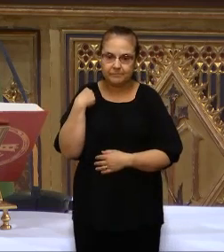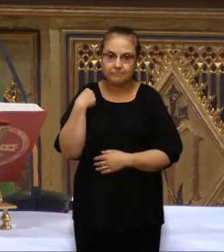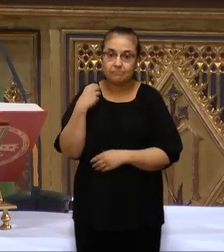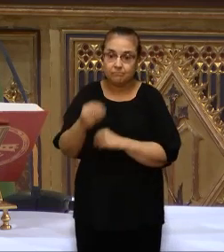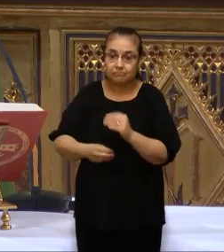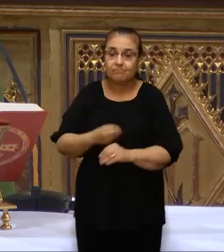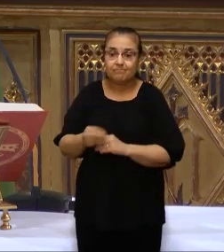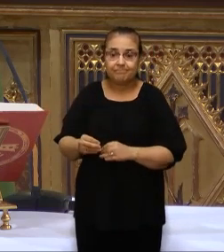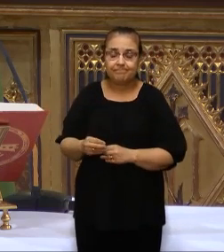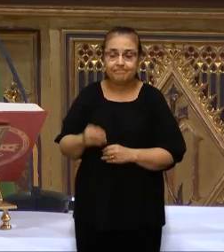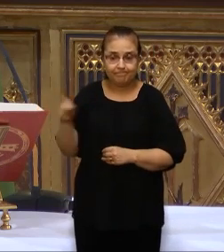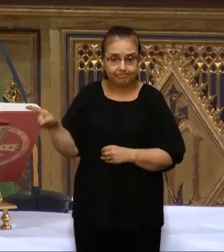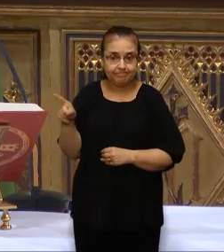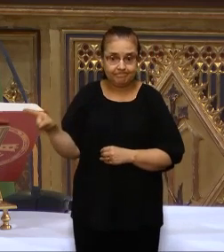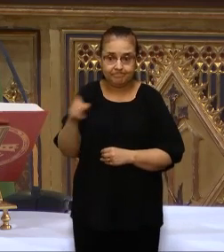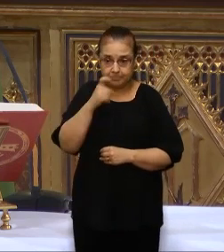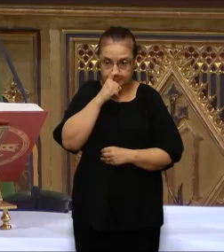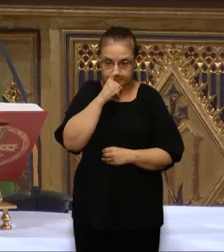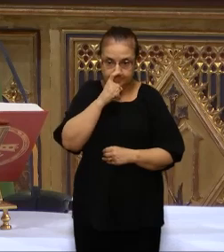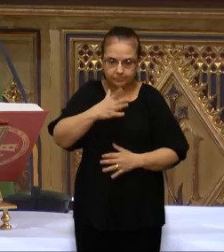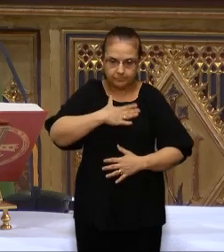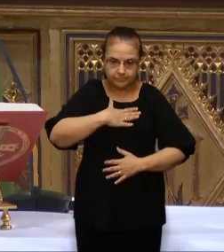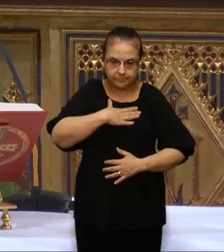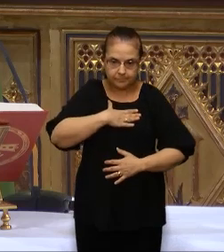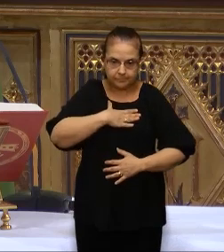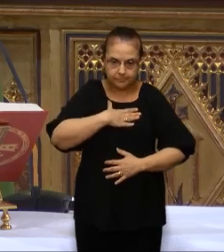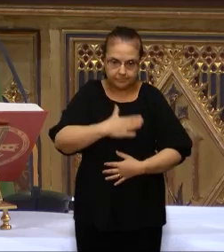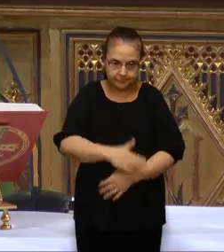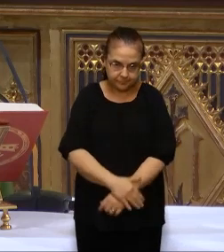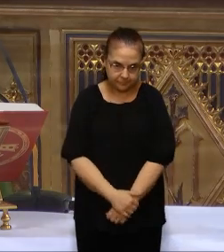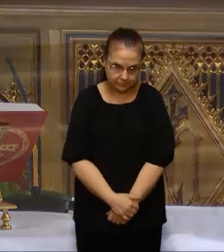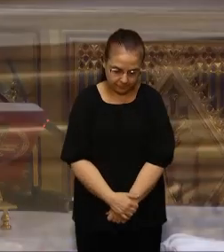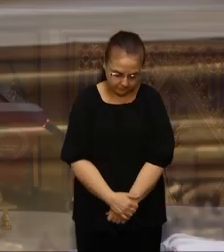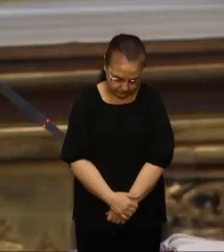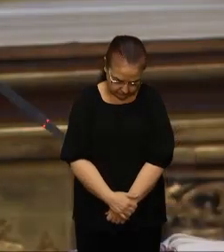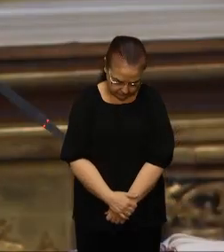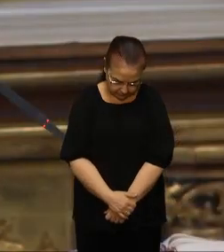pecados. Haced esto en conmemoración mía.